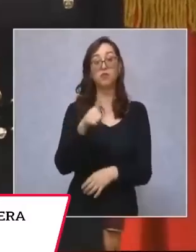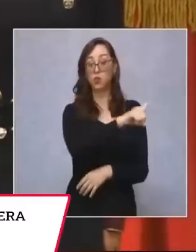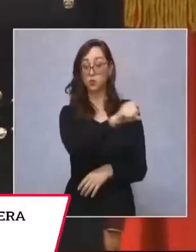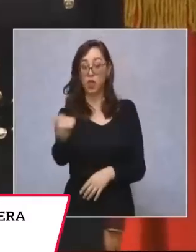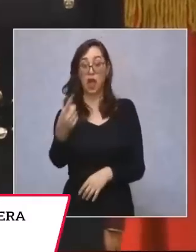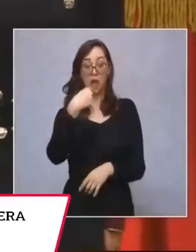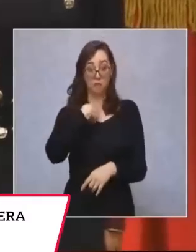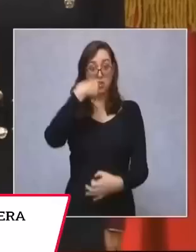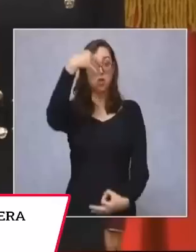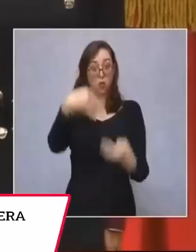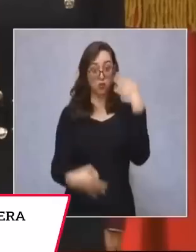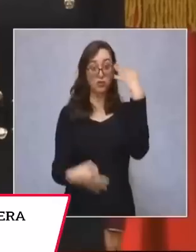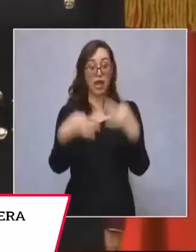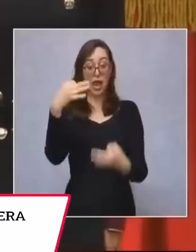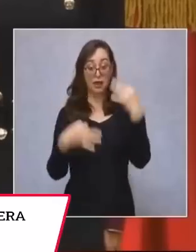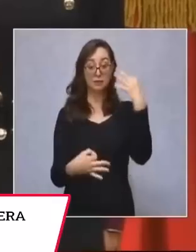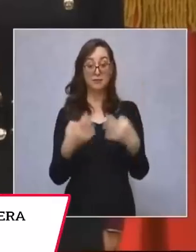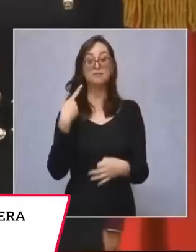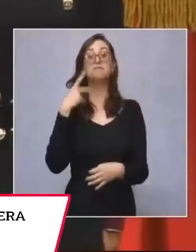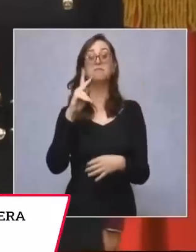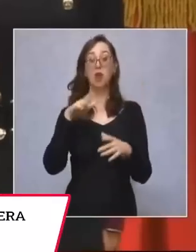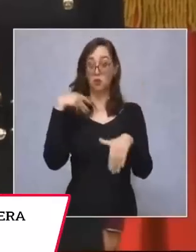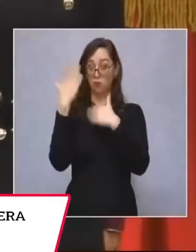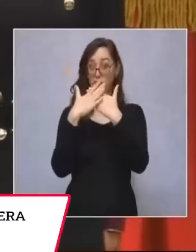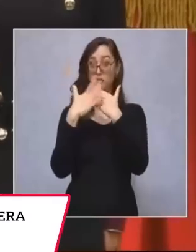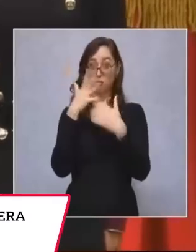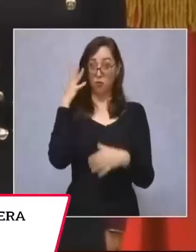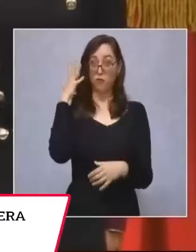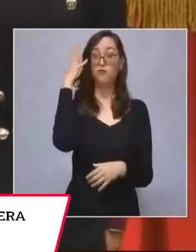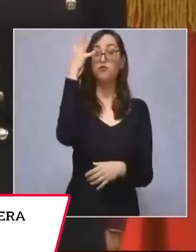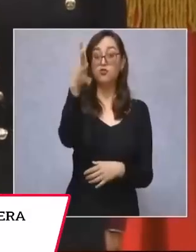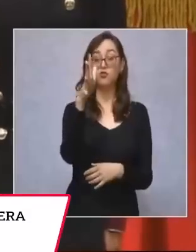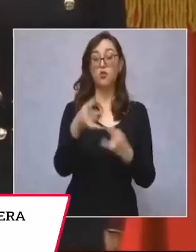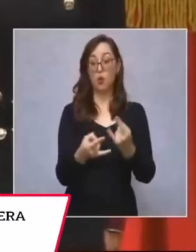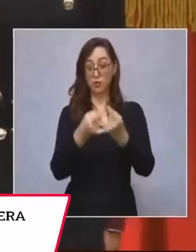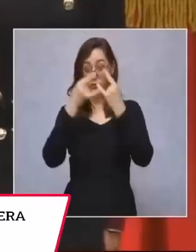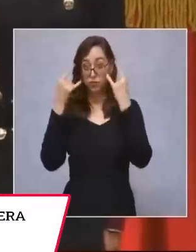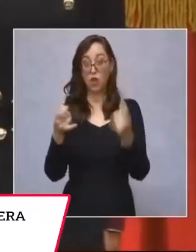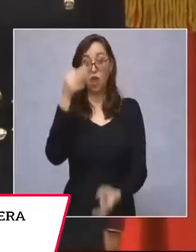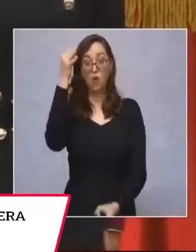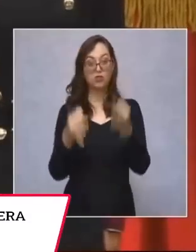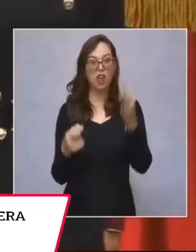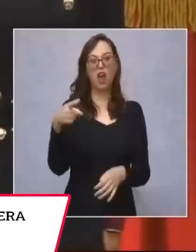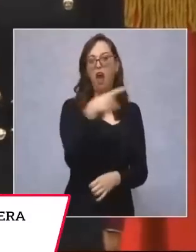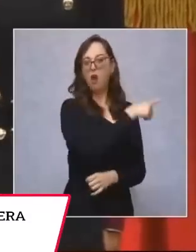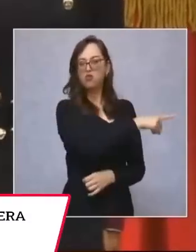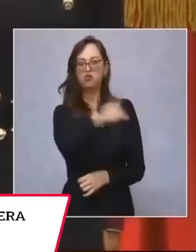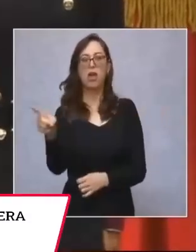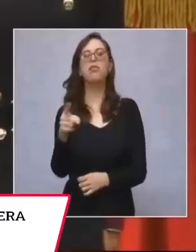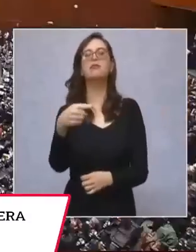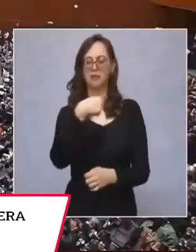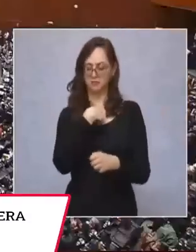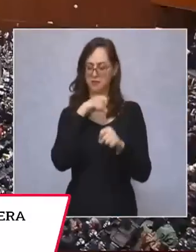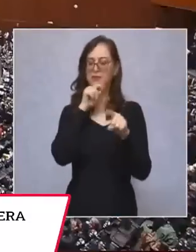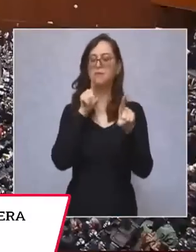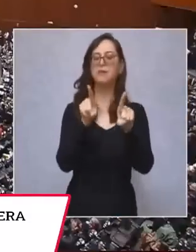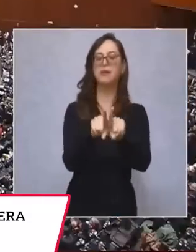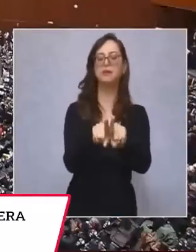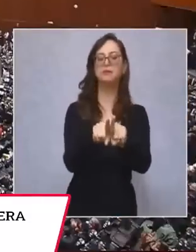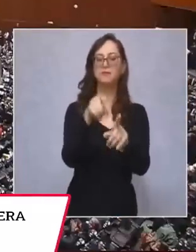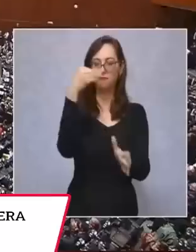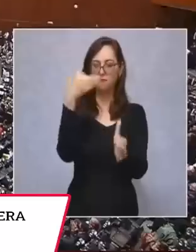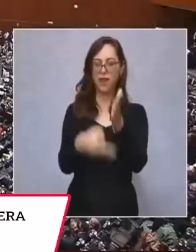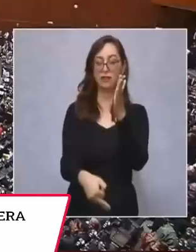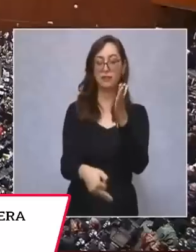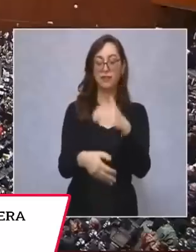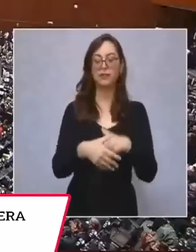que pues desde este sexenio empezó, se va a dar continuidad en estos 6 años que vienen, y es parte de pues estos cambios que